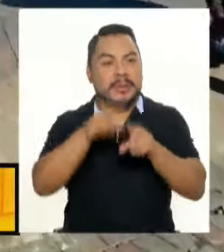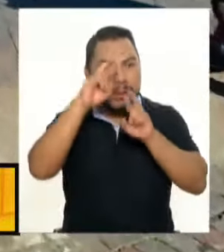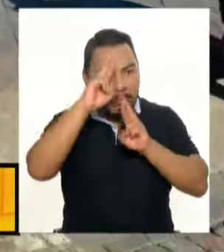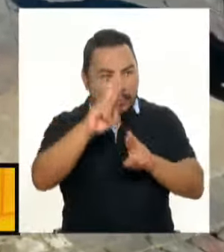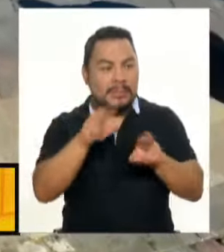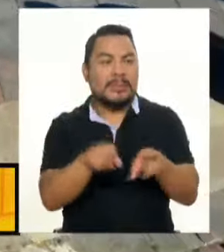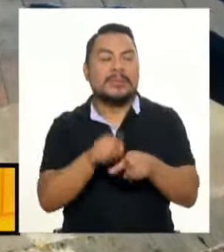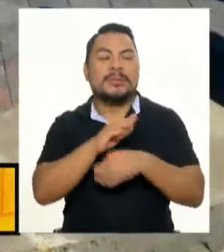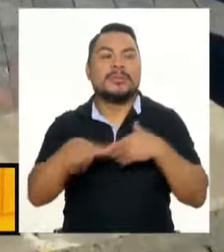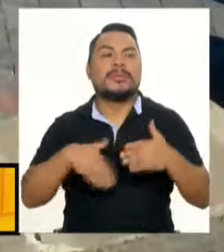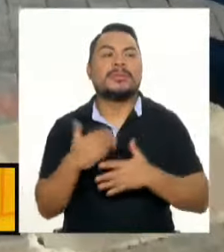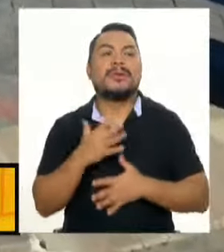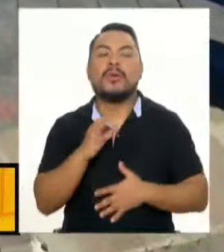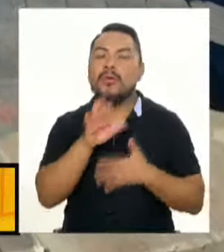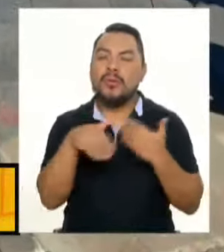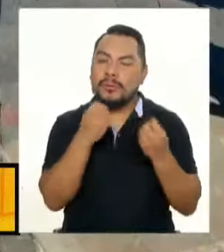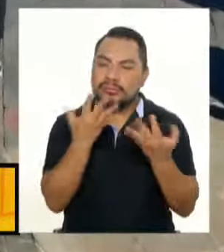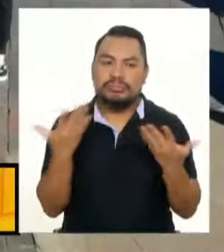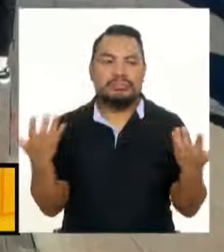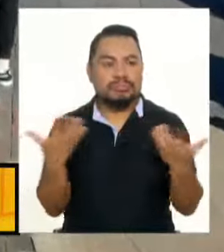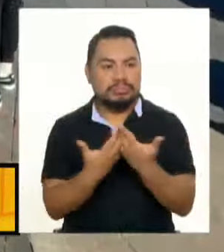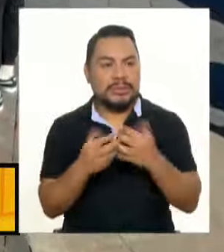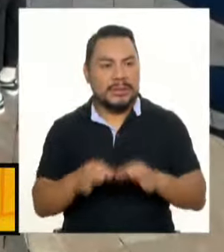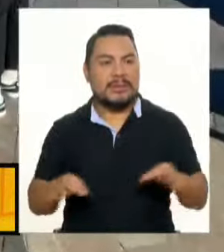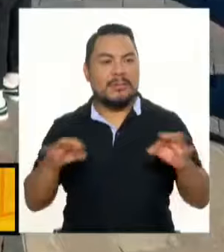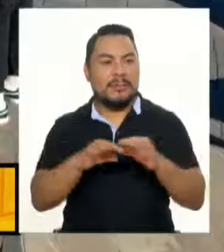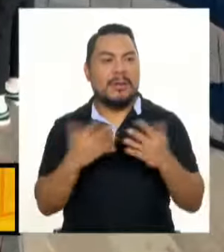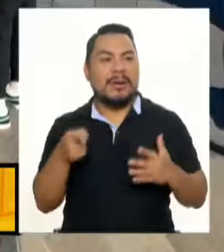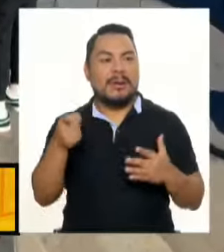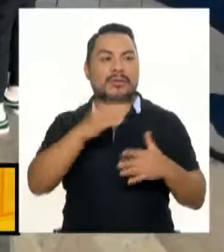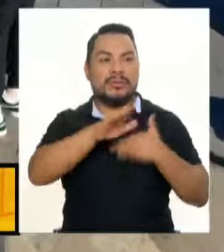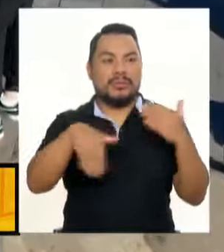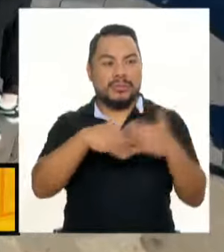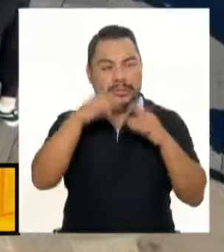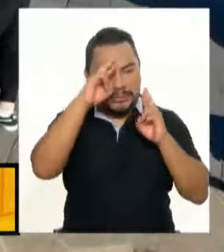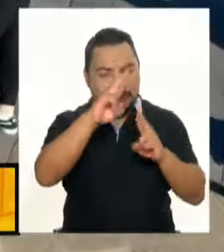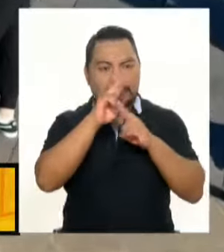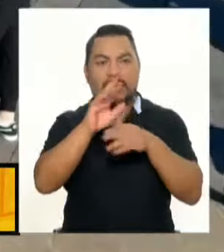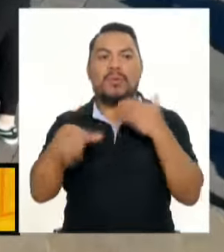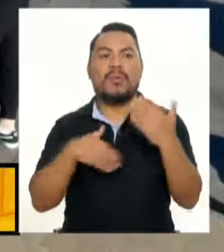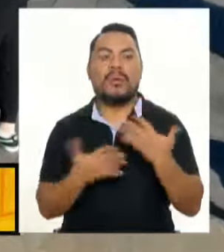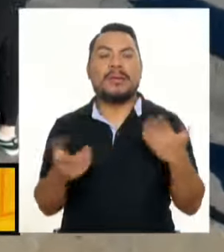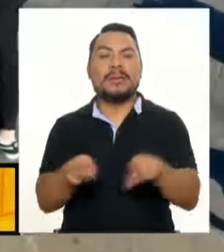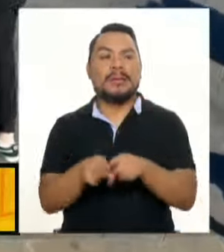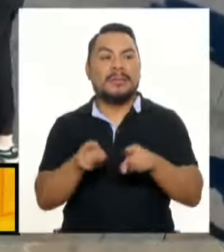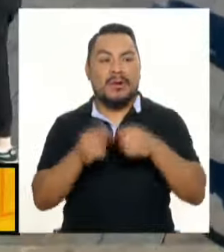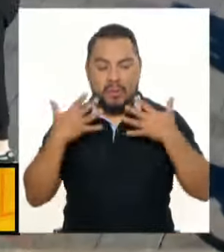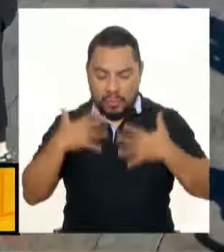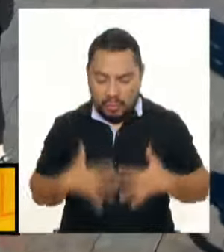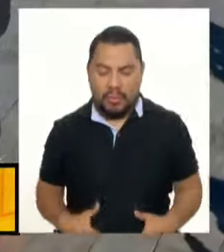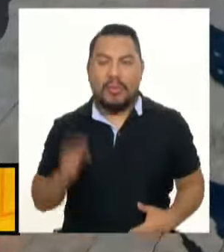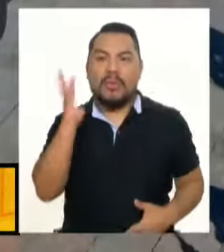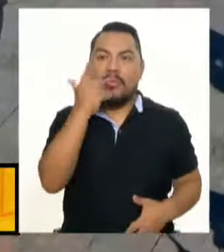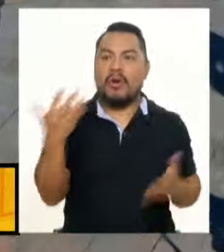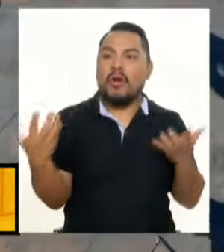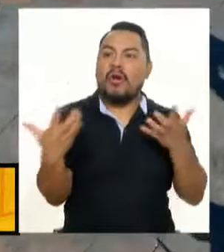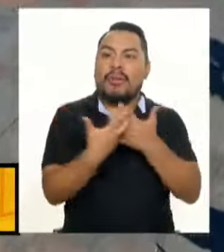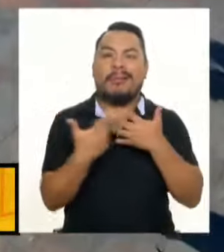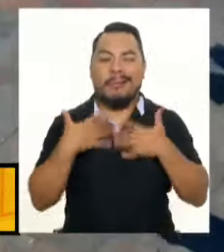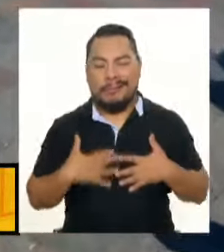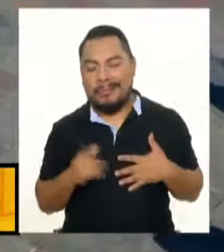Para hacer una transmisión más limpia, para mimetizarnos con esta importante ceremonia. Estamos cumpliendo con, de alguna manera, también estar con los trajes lindos que tienen